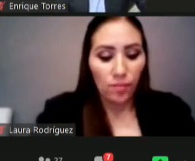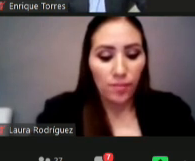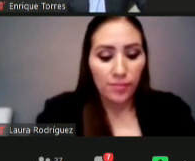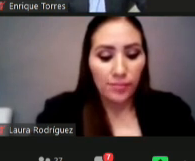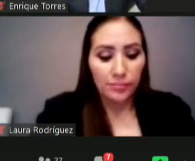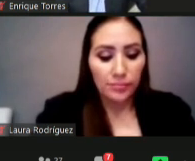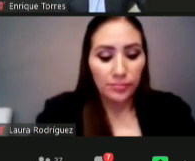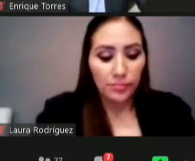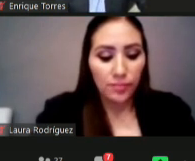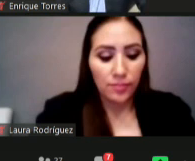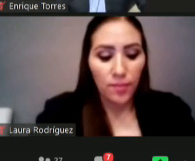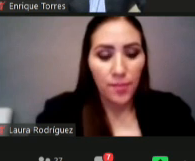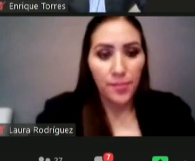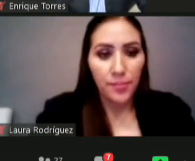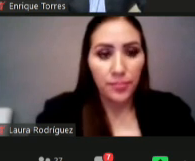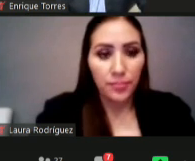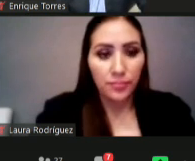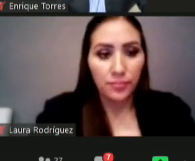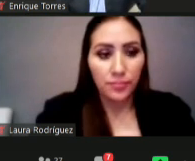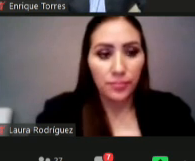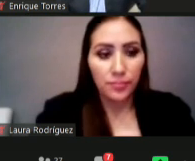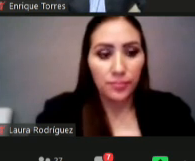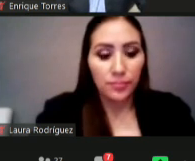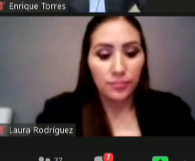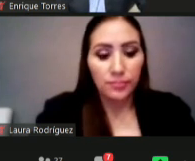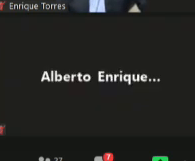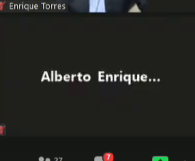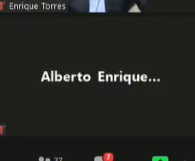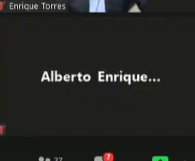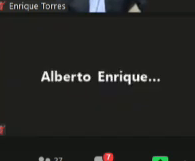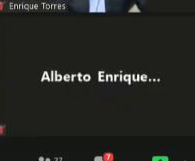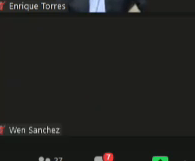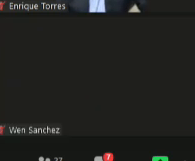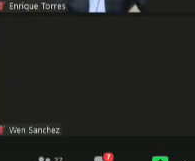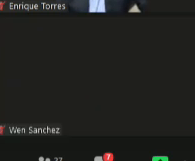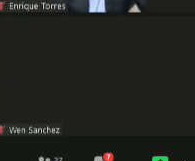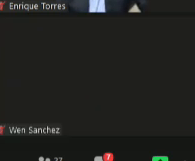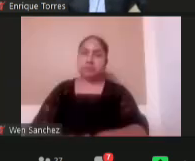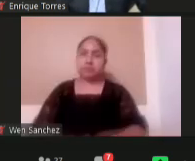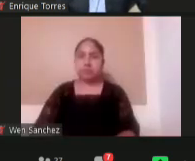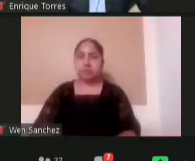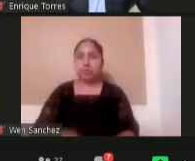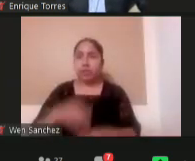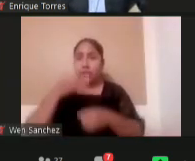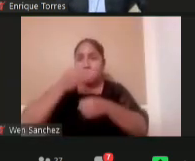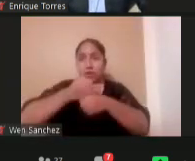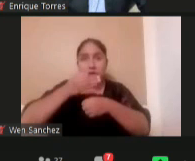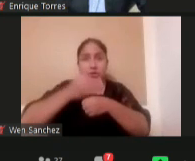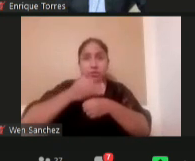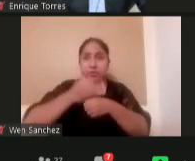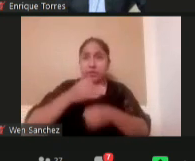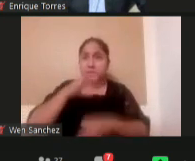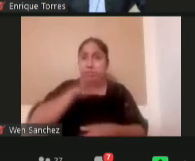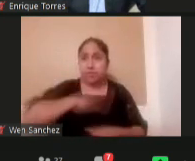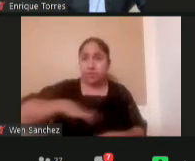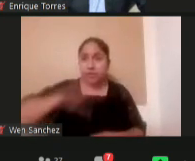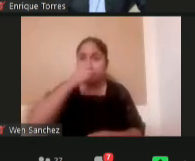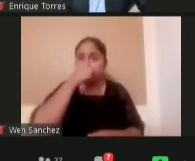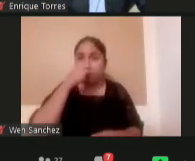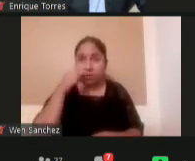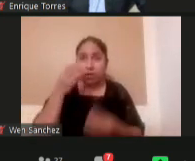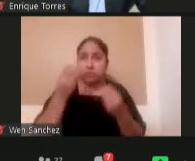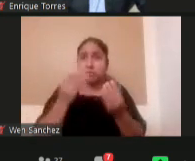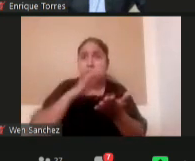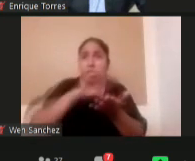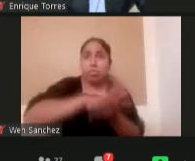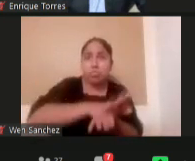se están presentando dentro de nuestra ciudad, pues para eso existe un instituto, un Consejo Nacional para Prevenir la Discriminación, que pues son